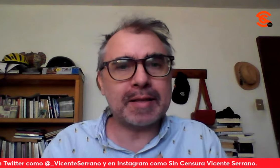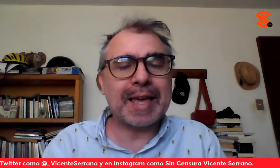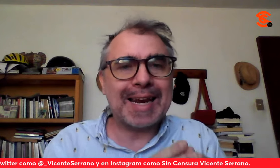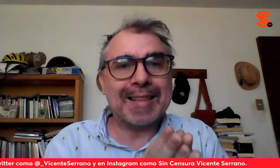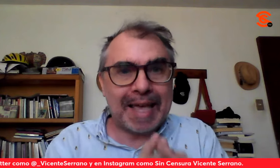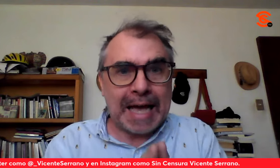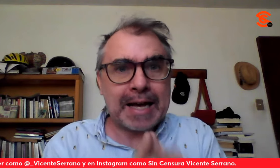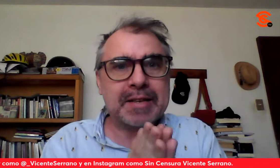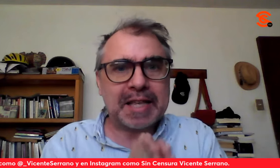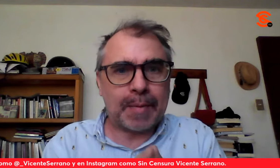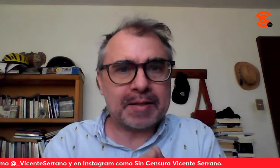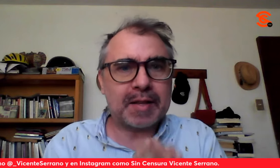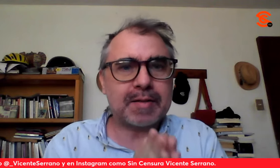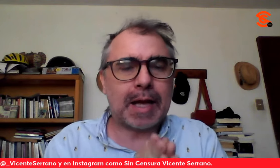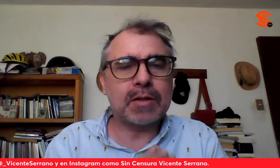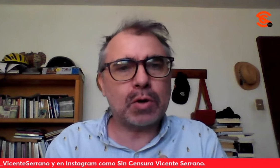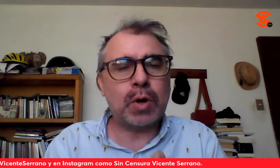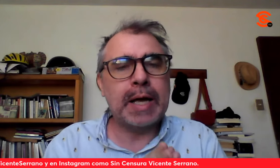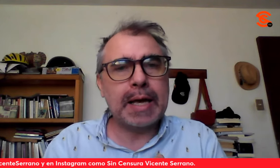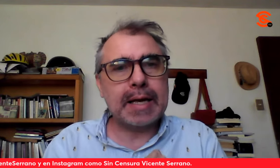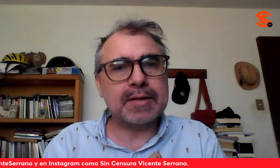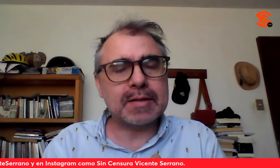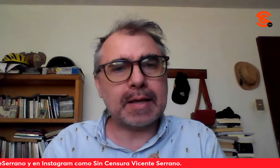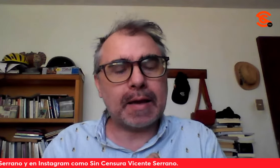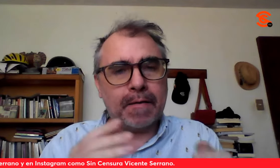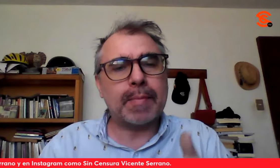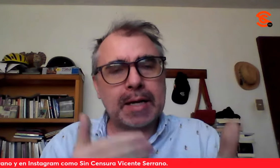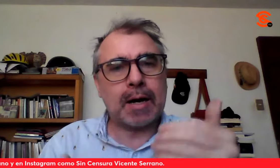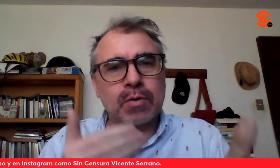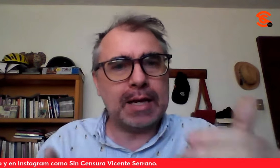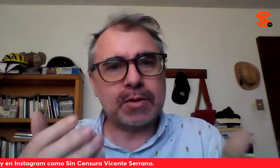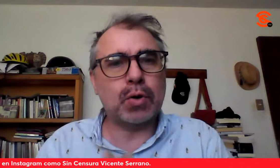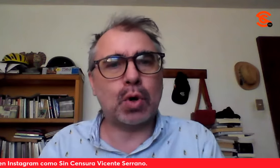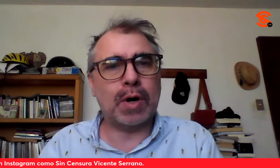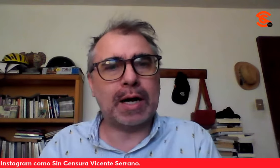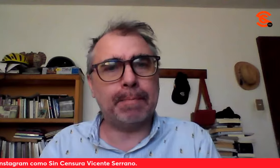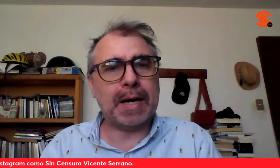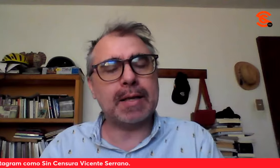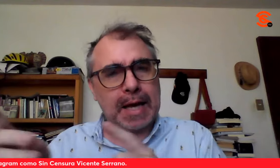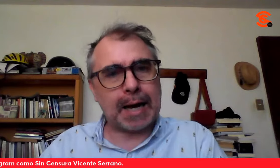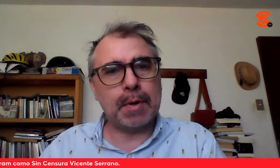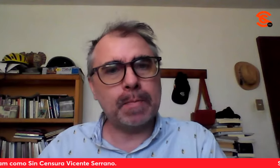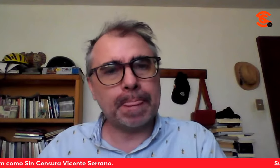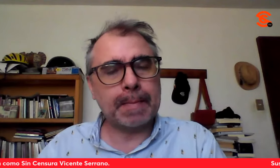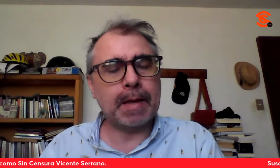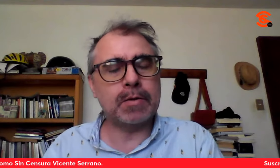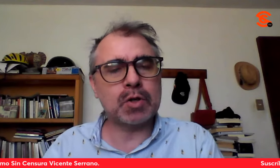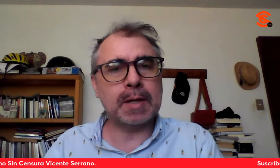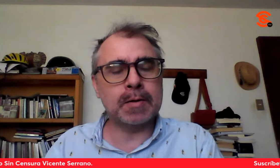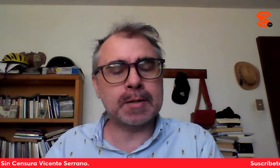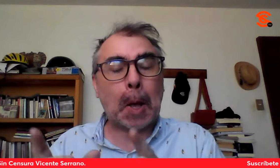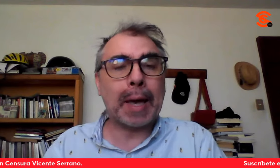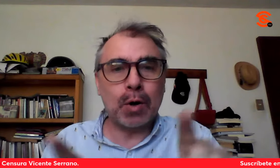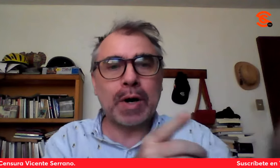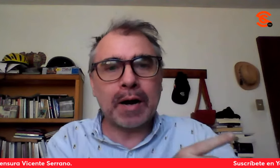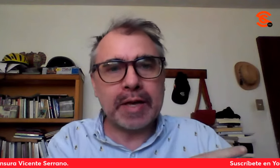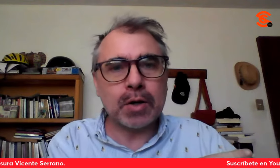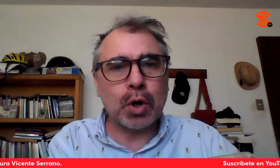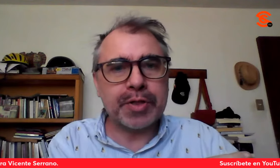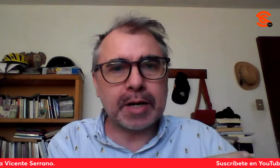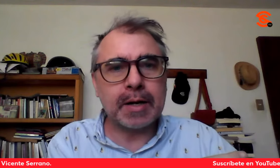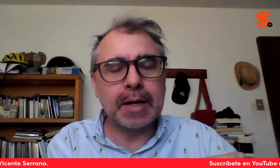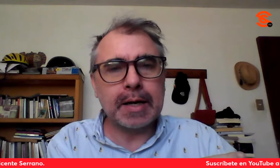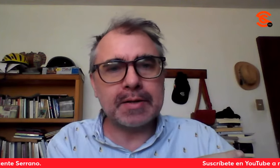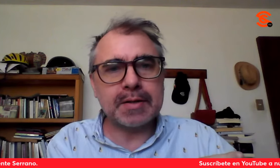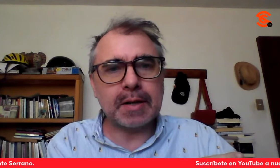importante de que la DEA estaba intentando este fabricar un delito con la campaña de amlo en 2011 en lugar de